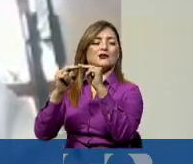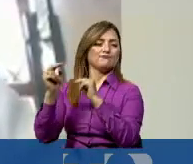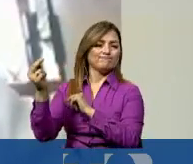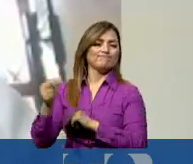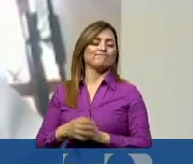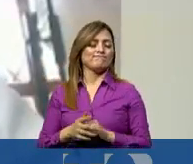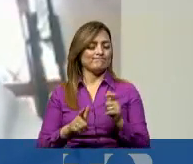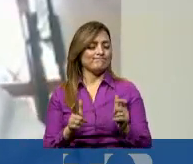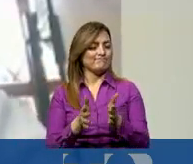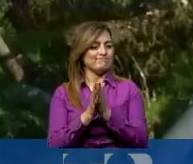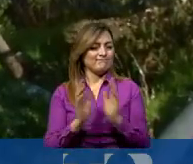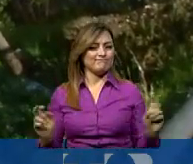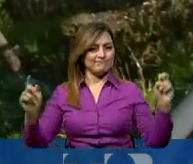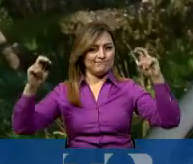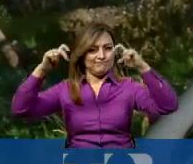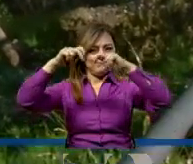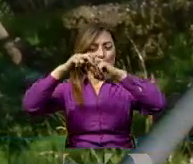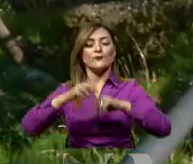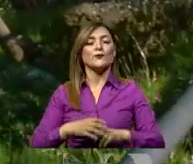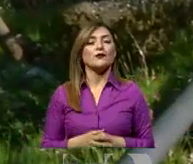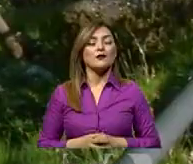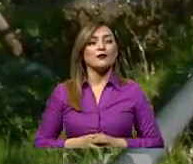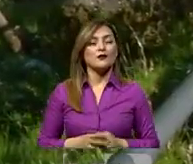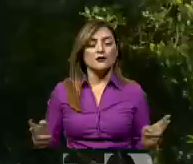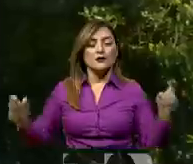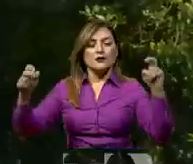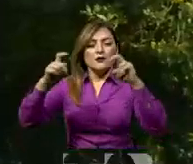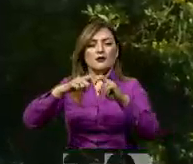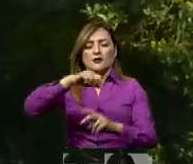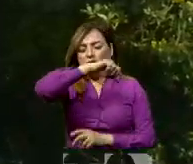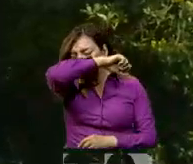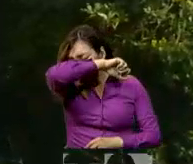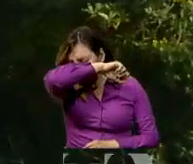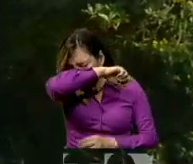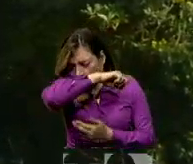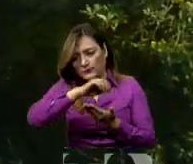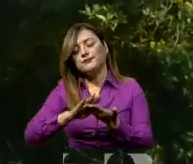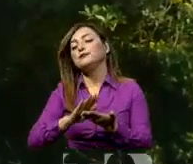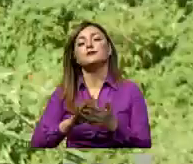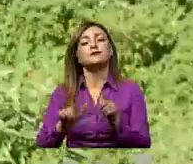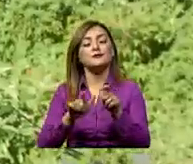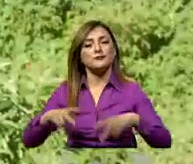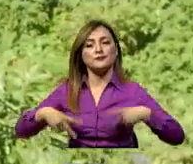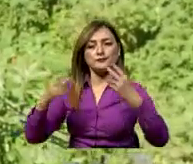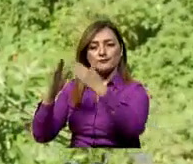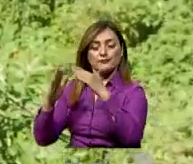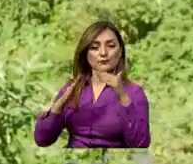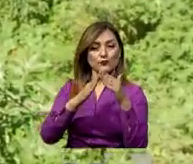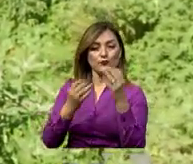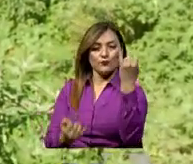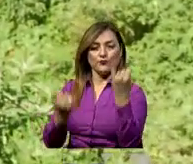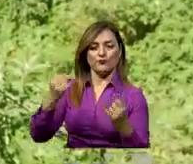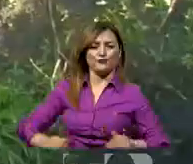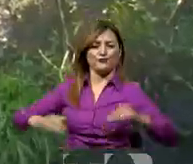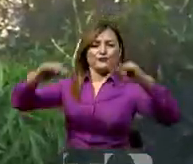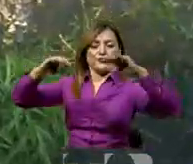están solicitando los vecinos, ¿sí? Además del puente peatonal, los moradores del sector requieren que se corte la maleza que está crecida y que